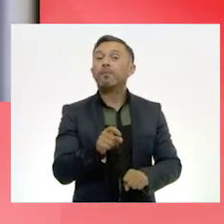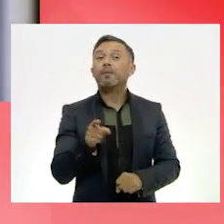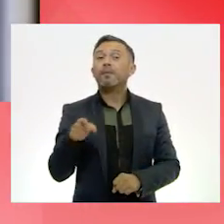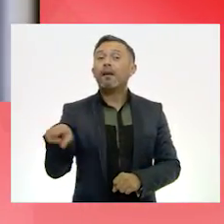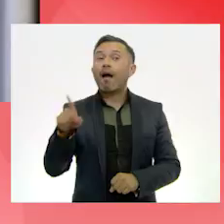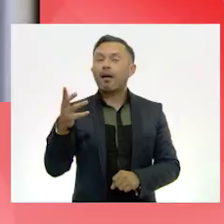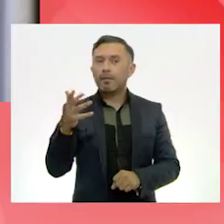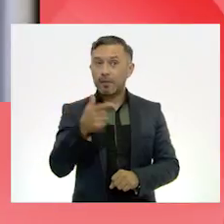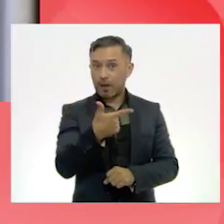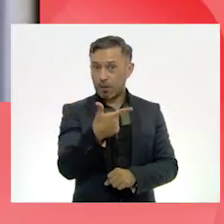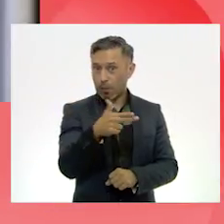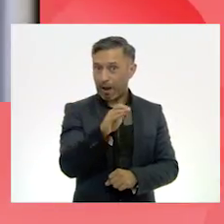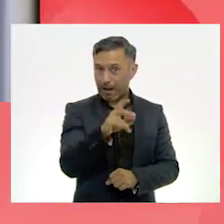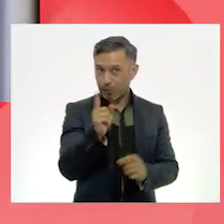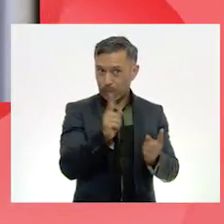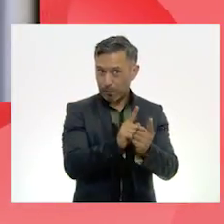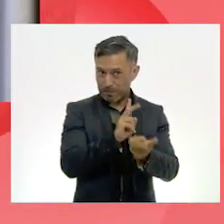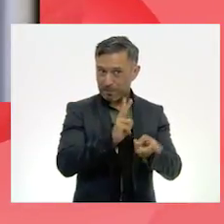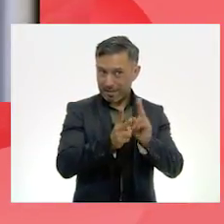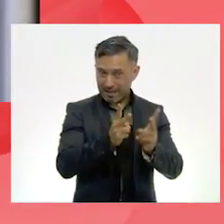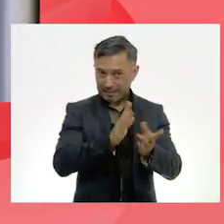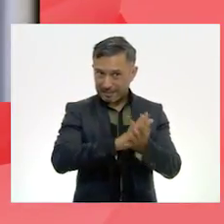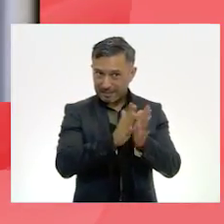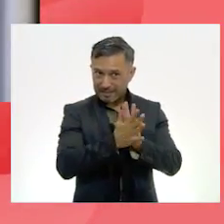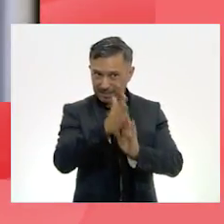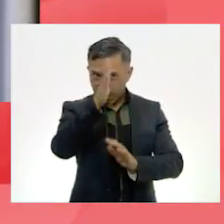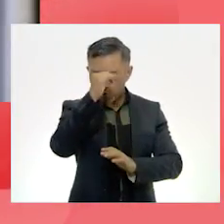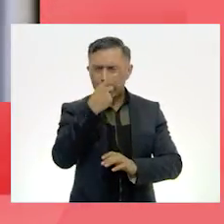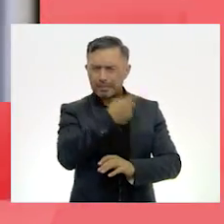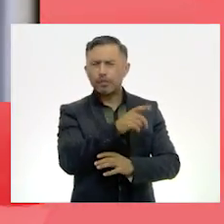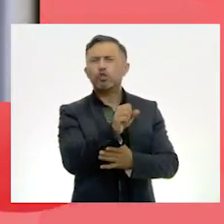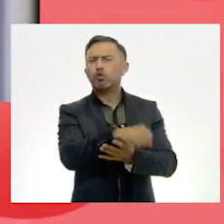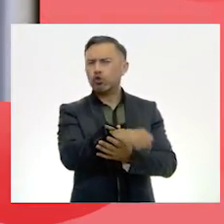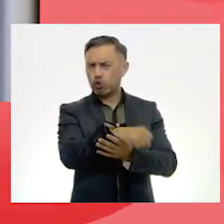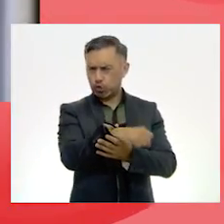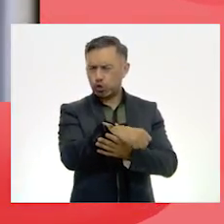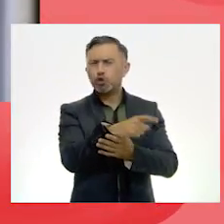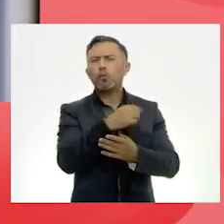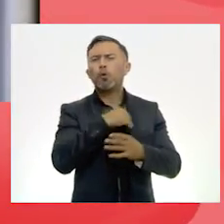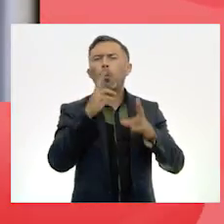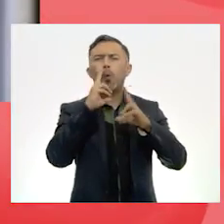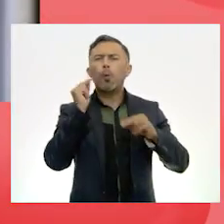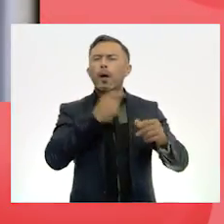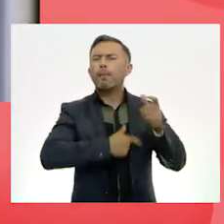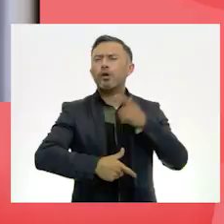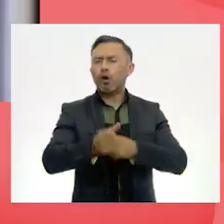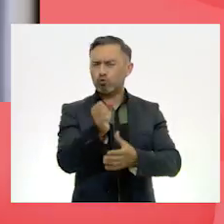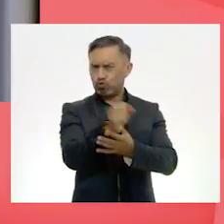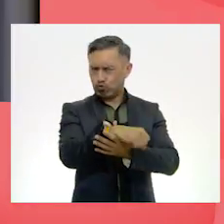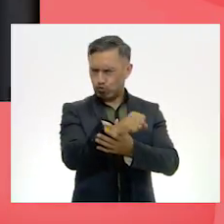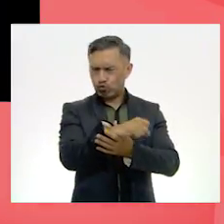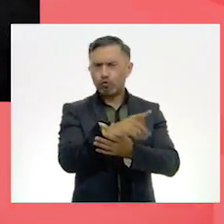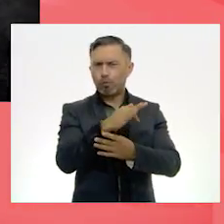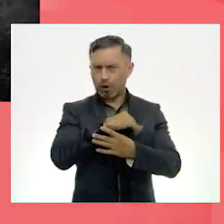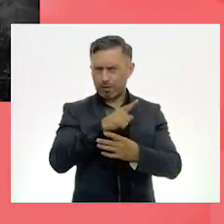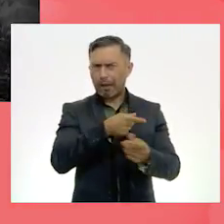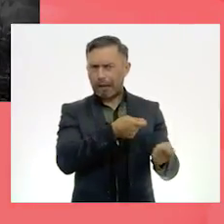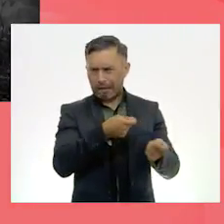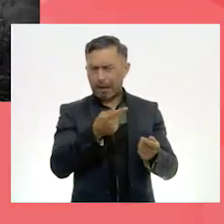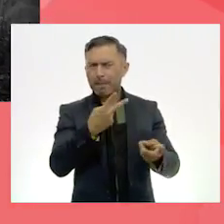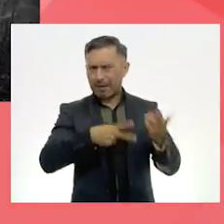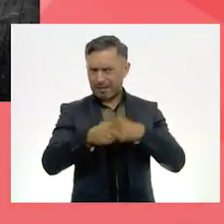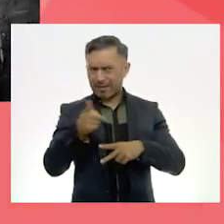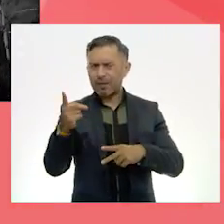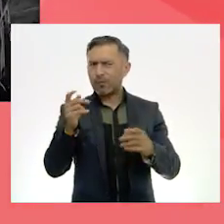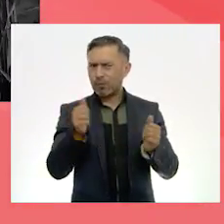con Guajardo y decirle sí, o sea, tú síguele la corriente a Emiliano y dile que sí, que te vas a unir al ejército zapatista.